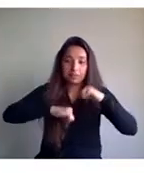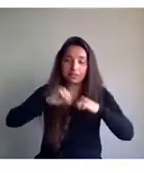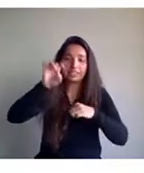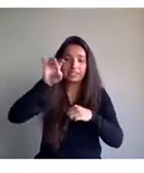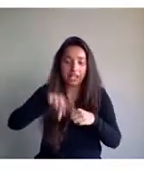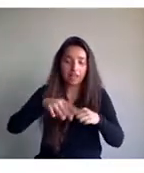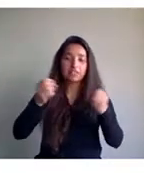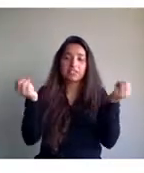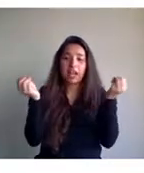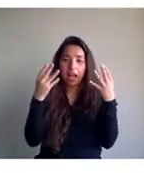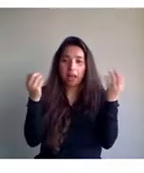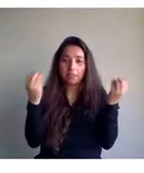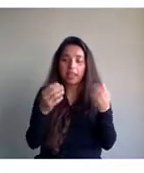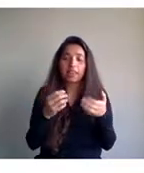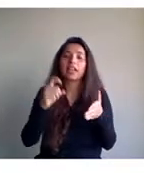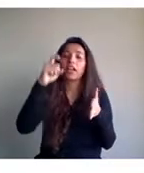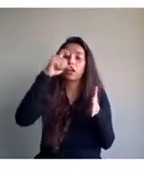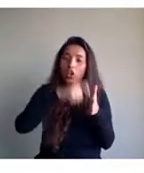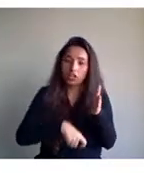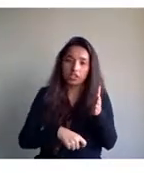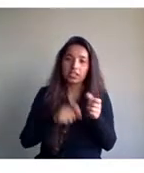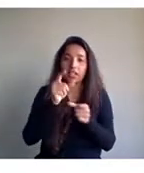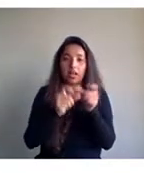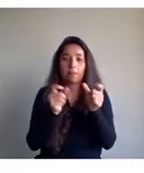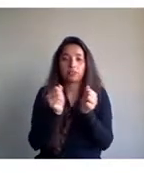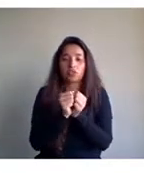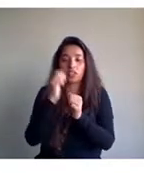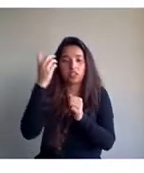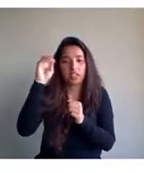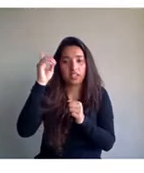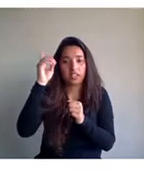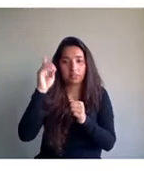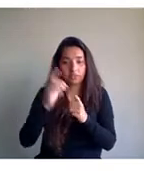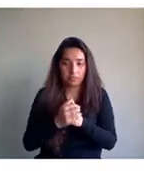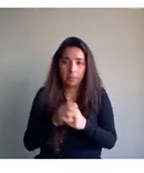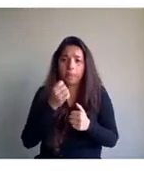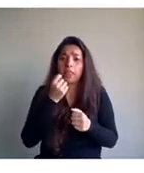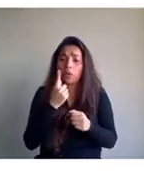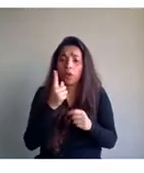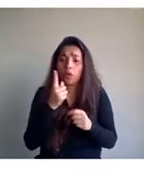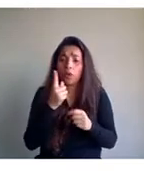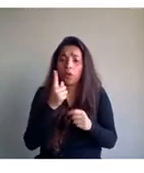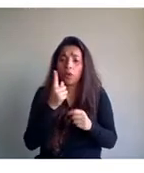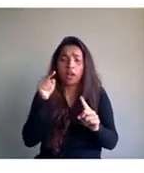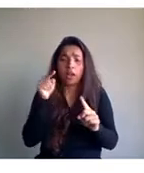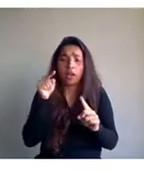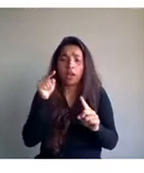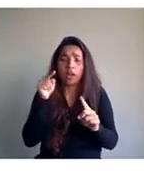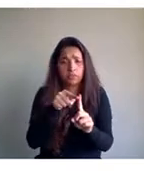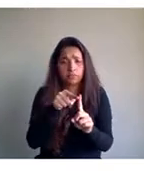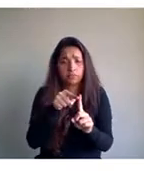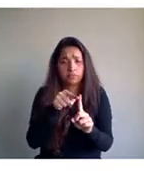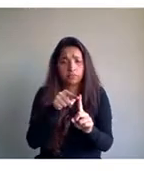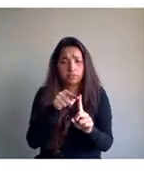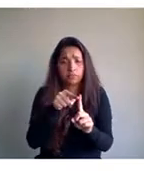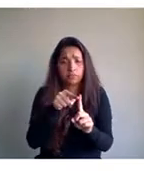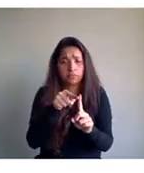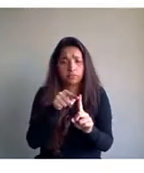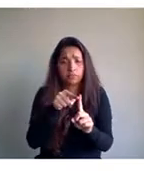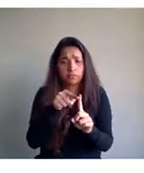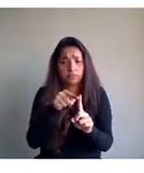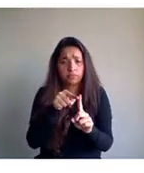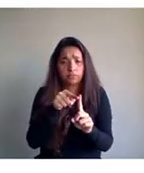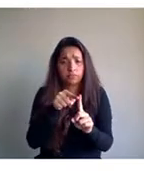aquí hoy porque con el propósito simplemente de que las personas puedan disfrutar además de su